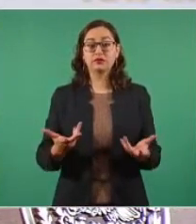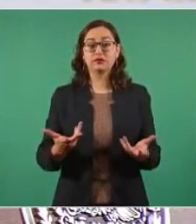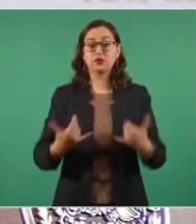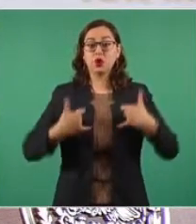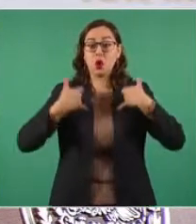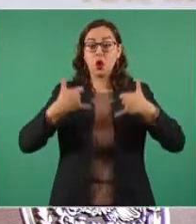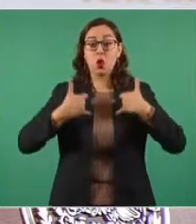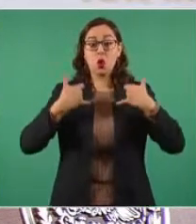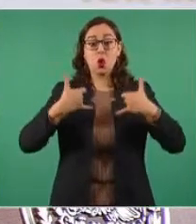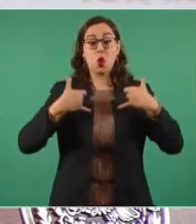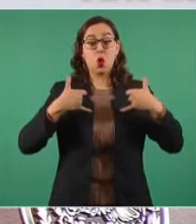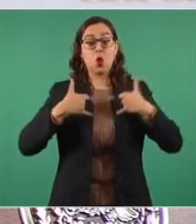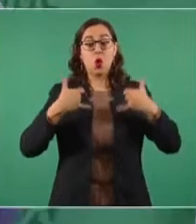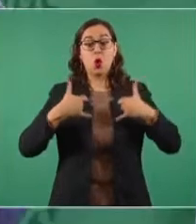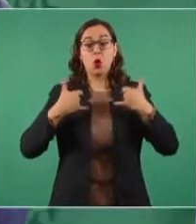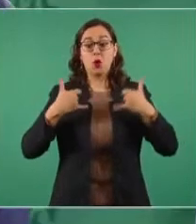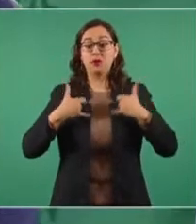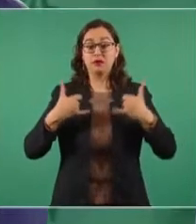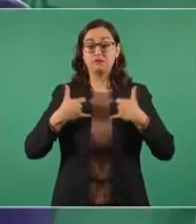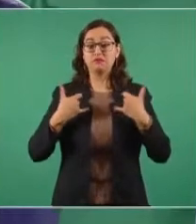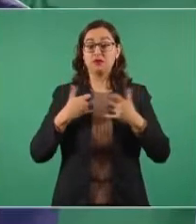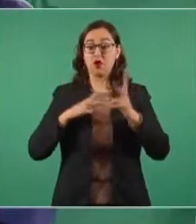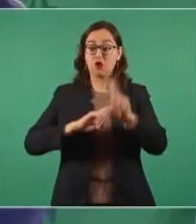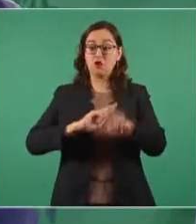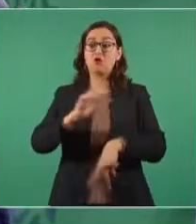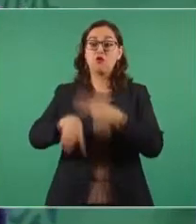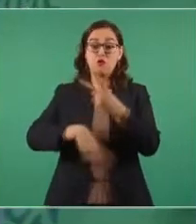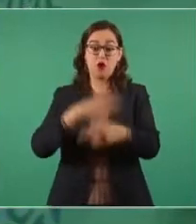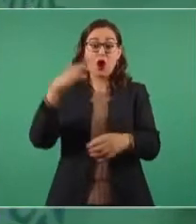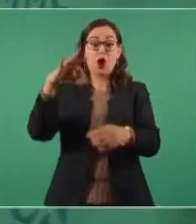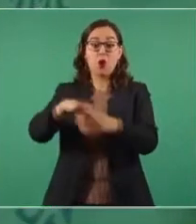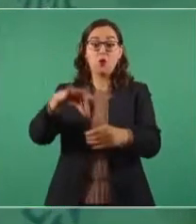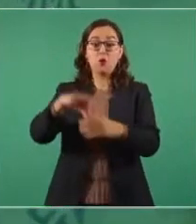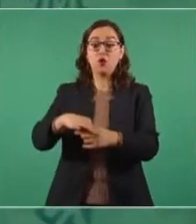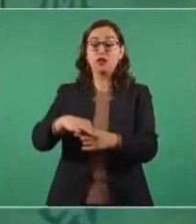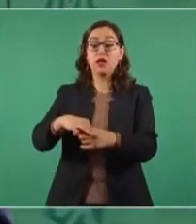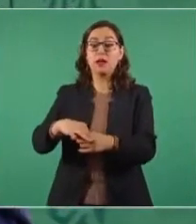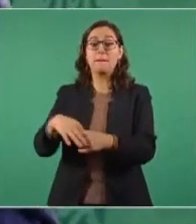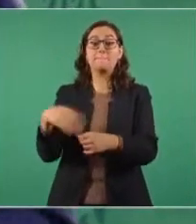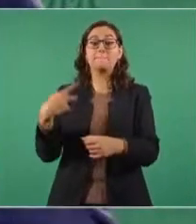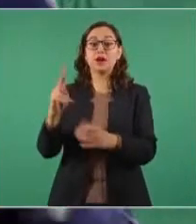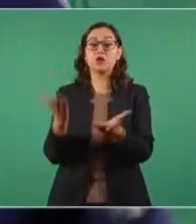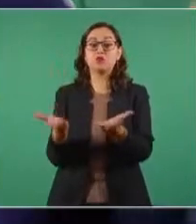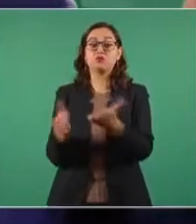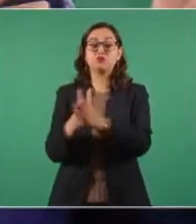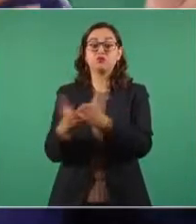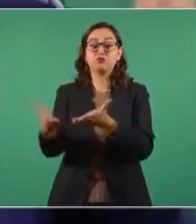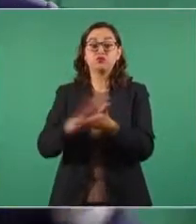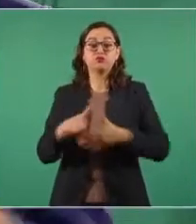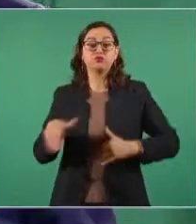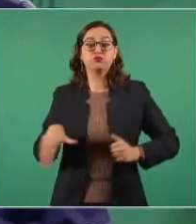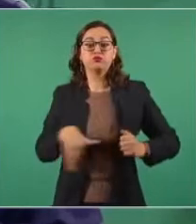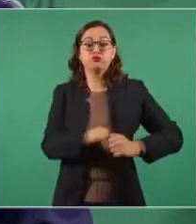pero se guardaban la boleta que la tenía la quería llevársela de recuerdo